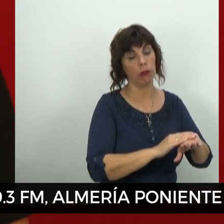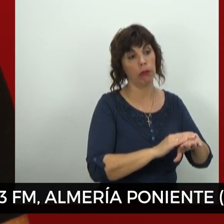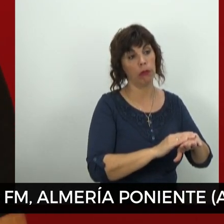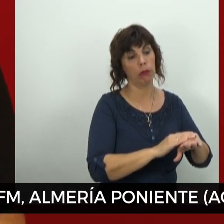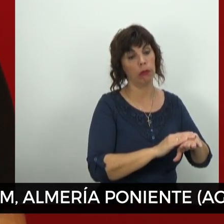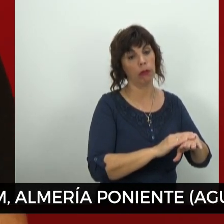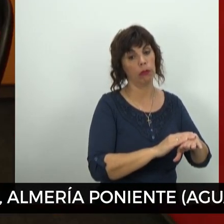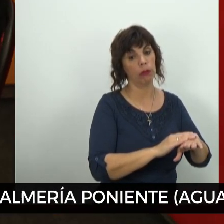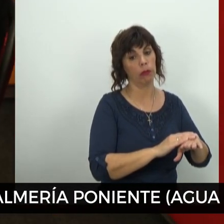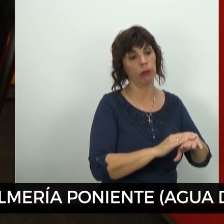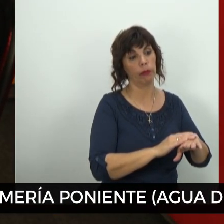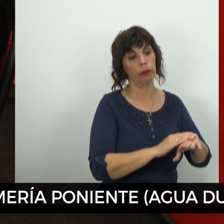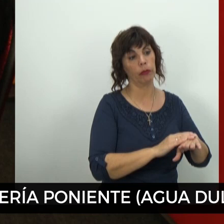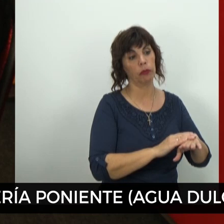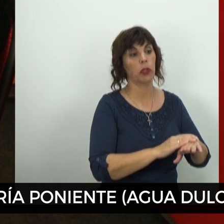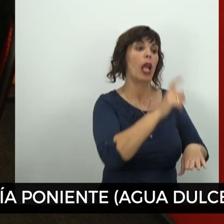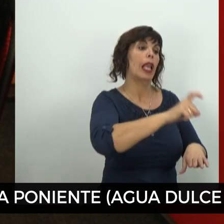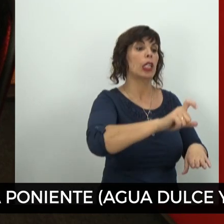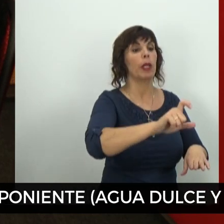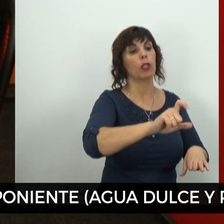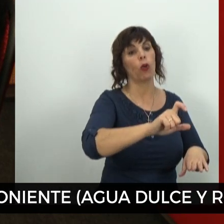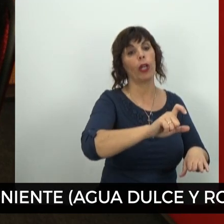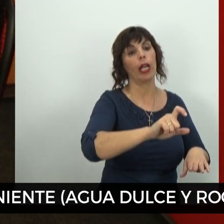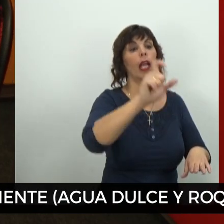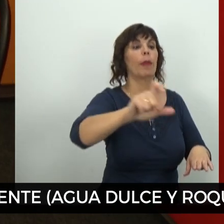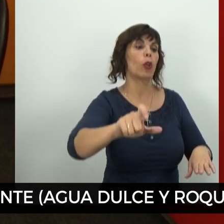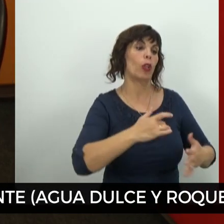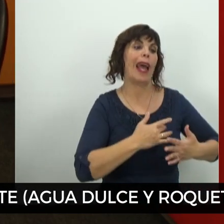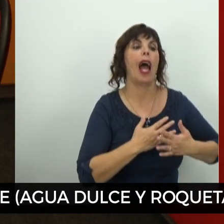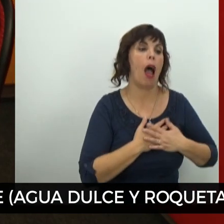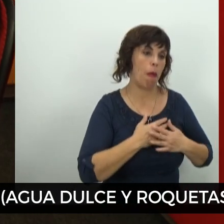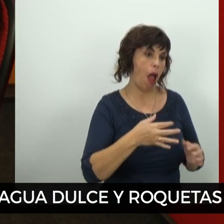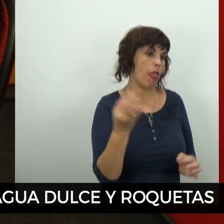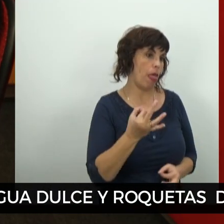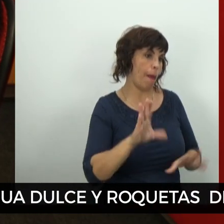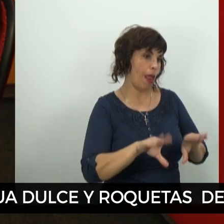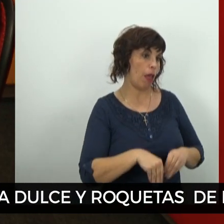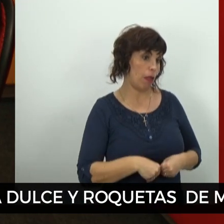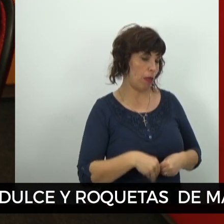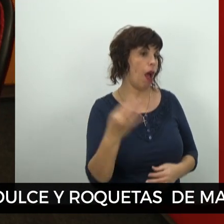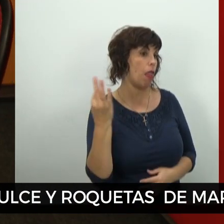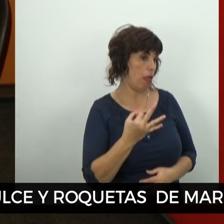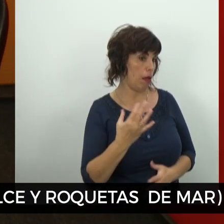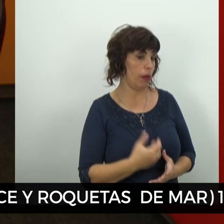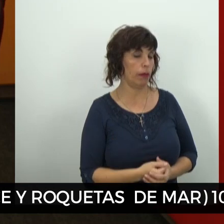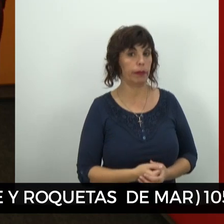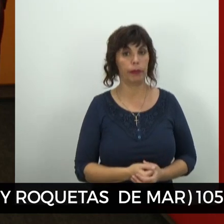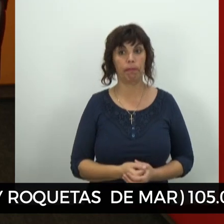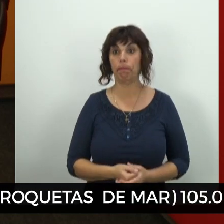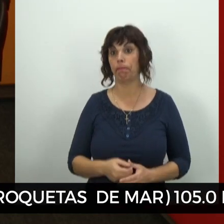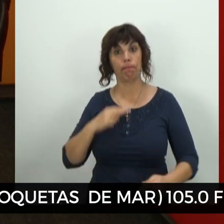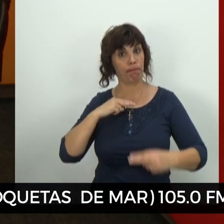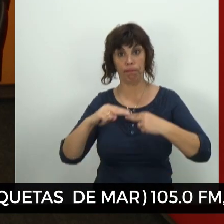que uno tiene que aceptar al otro. Bueno, no está mal, es verdad, pero no es el